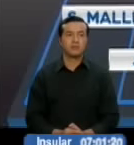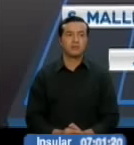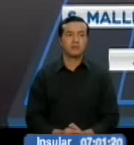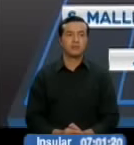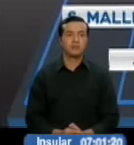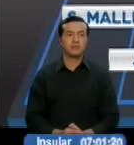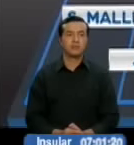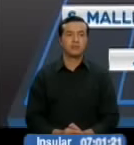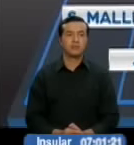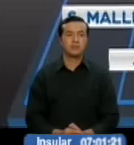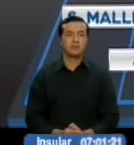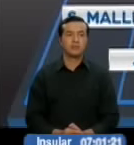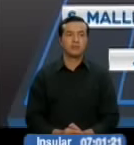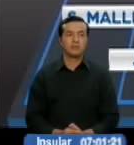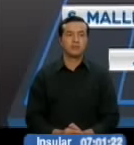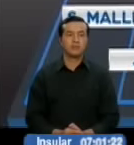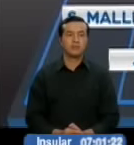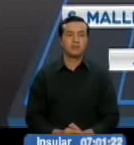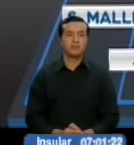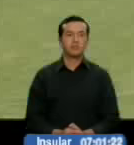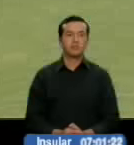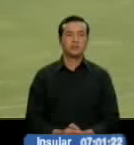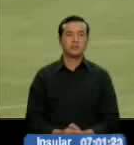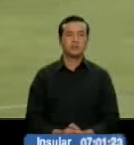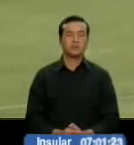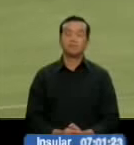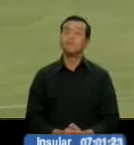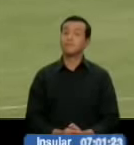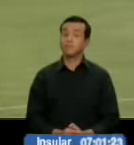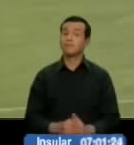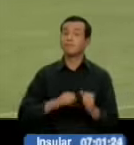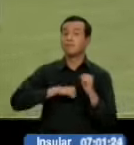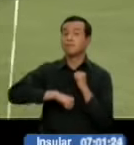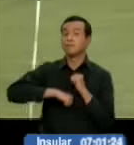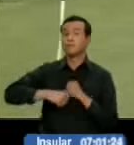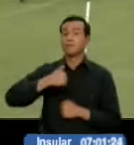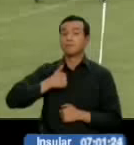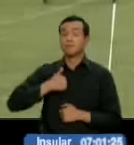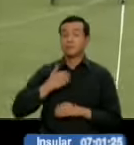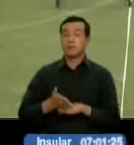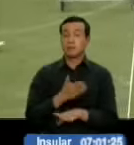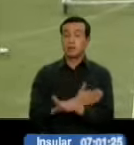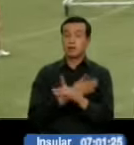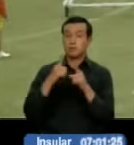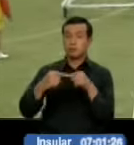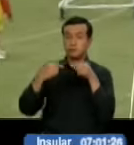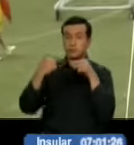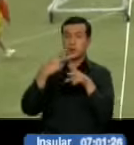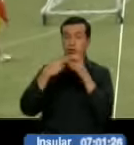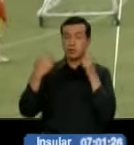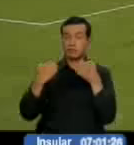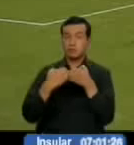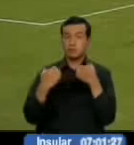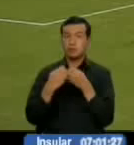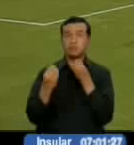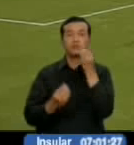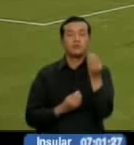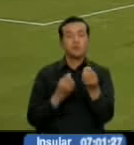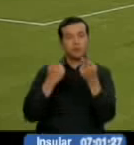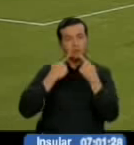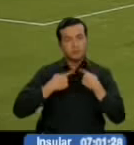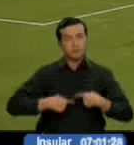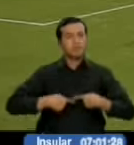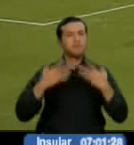adelante a Rojas y Esteban Solari. El delantero argentino, antes de enfrentar a su ex equipo, hizo